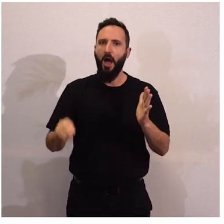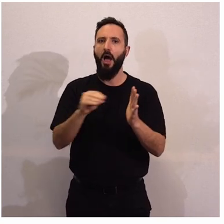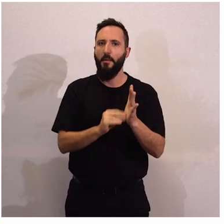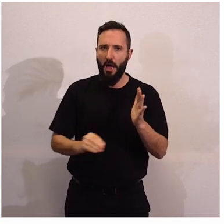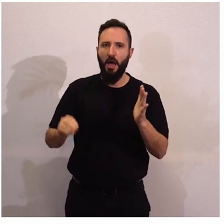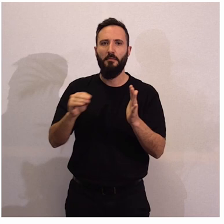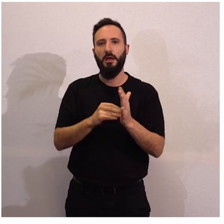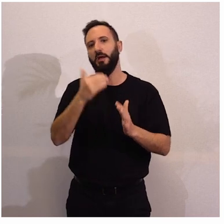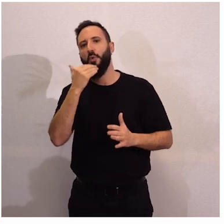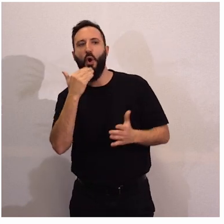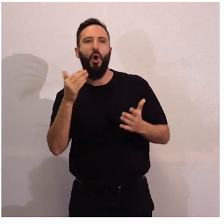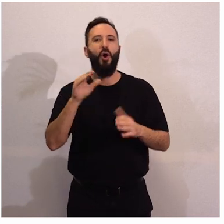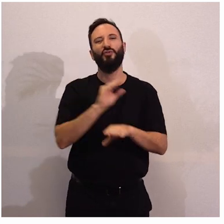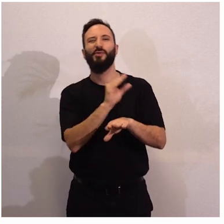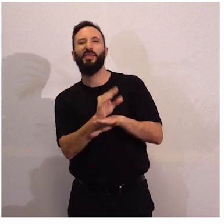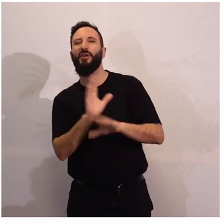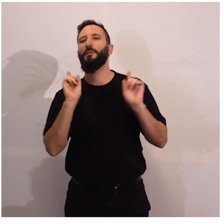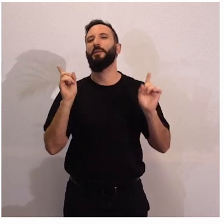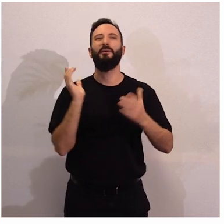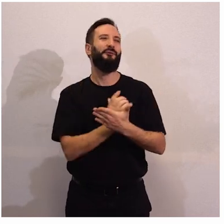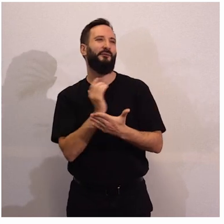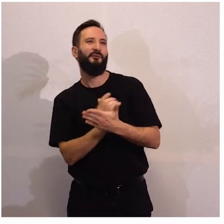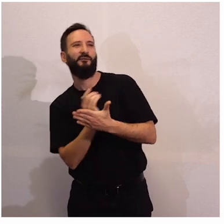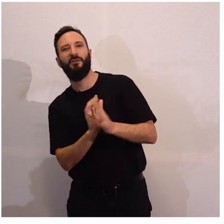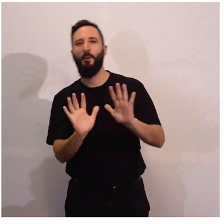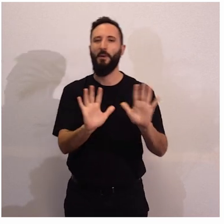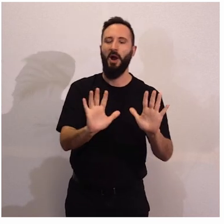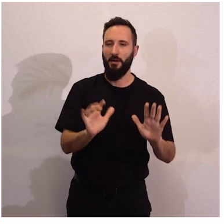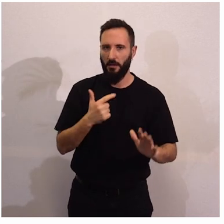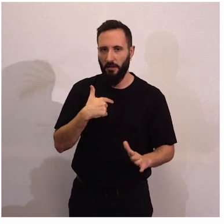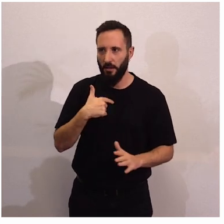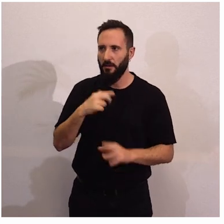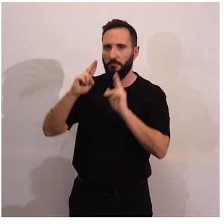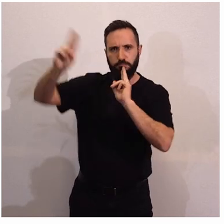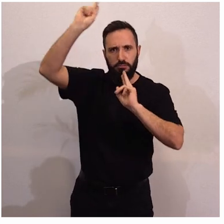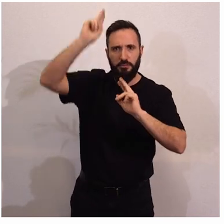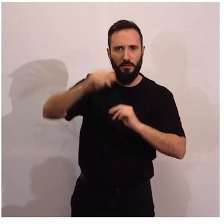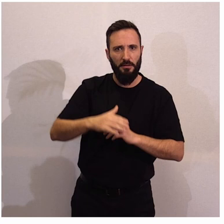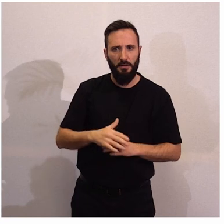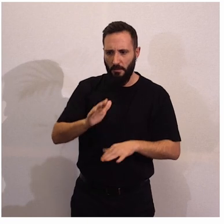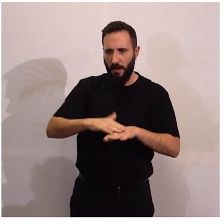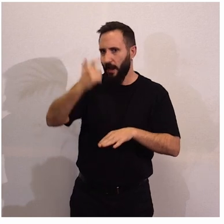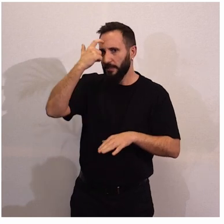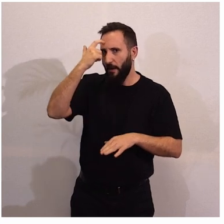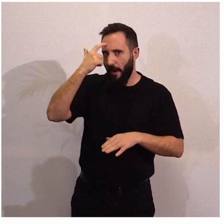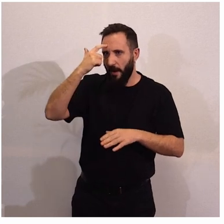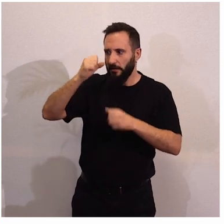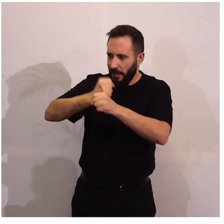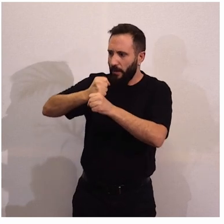con si son chiringuitos o qué hacemos o que tenemos que, bueno, que vete tú a saber lo que hay